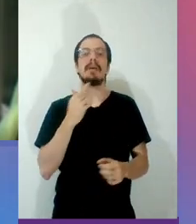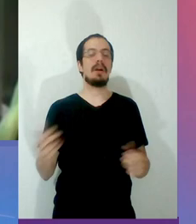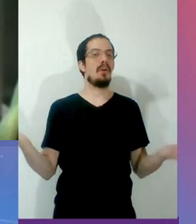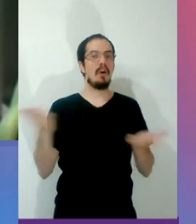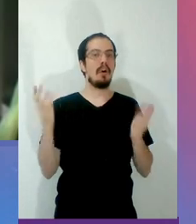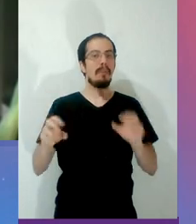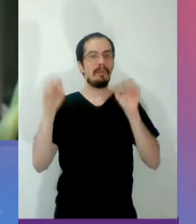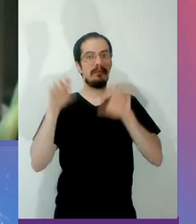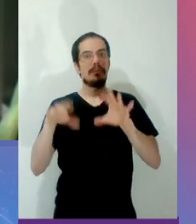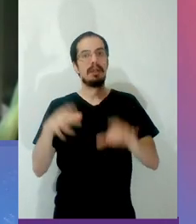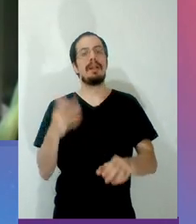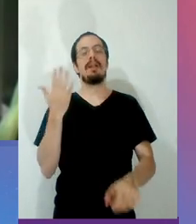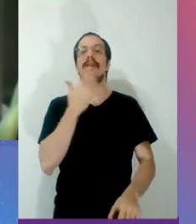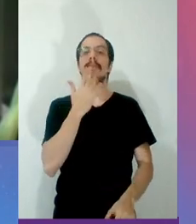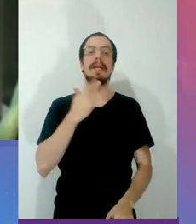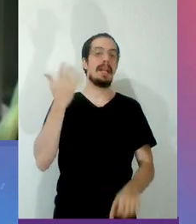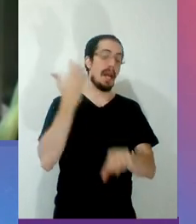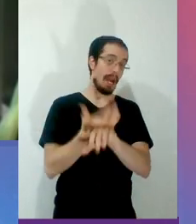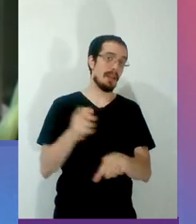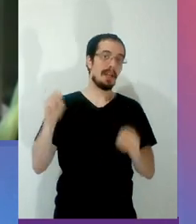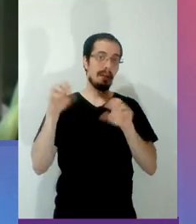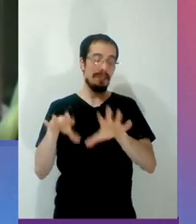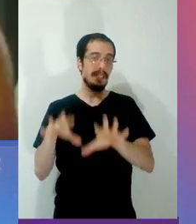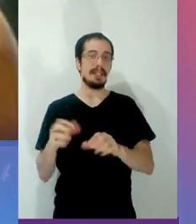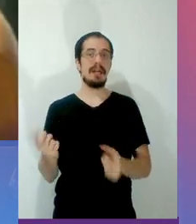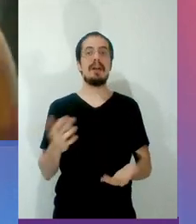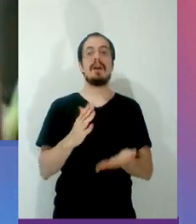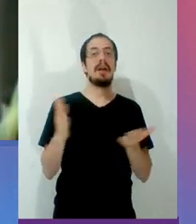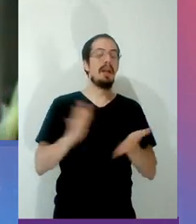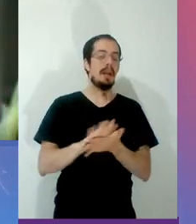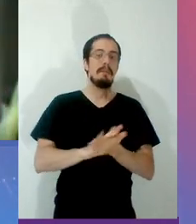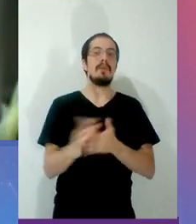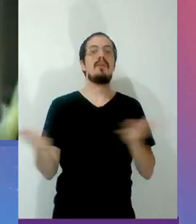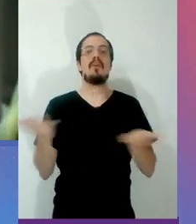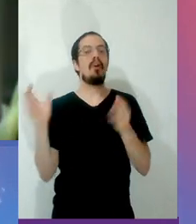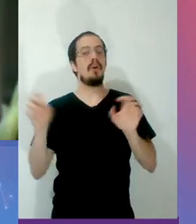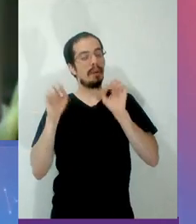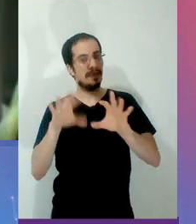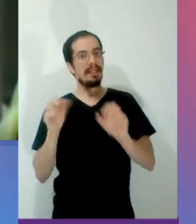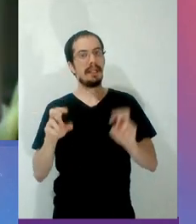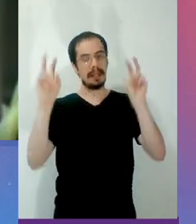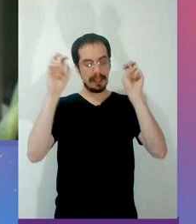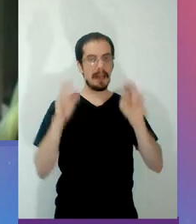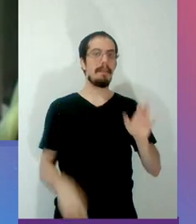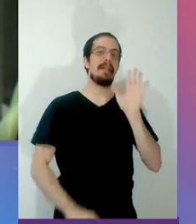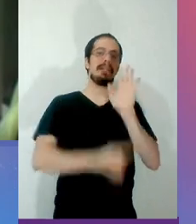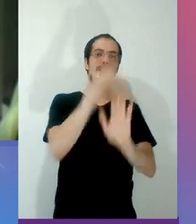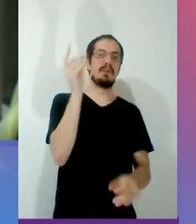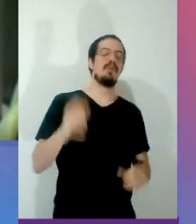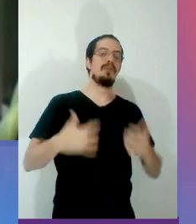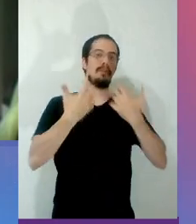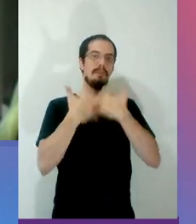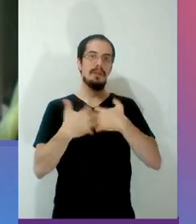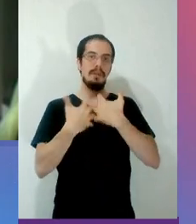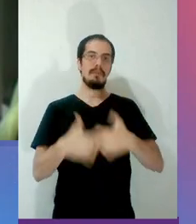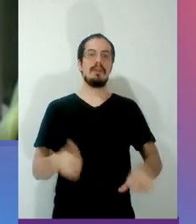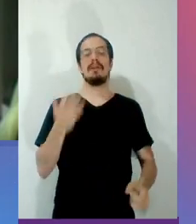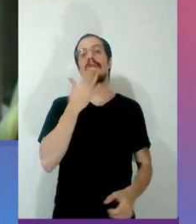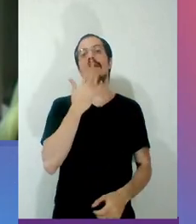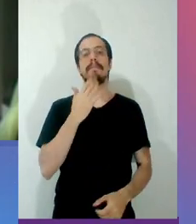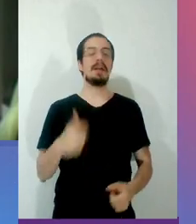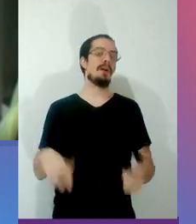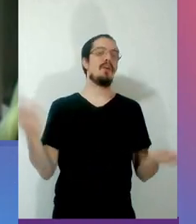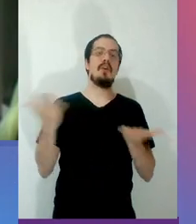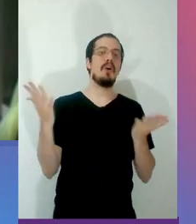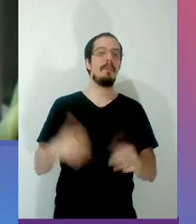que tengan una capacitación, por ejemplo, de desarrollo psicomotor, de estimulación temprana, que